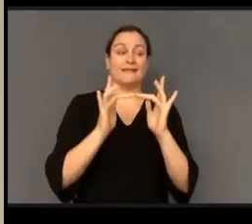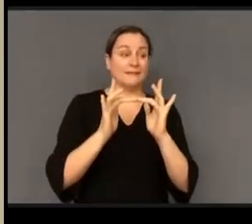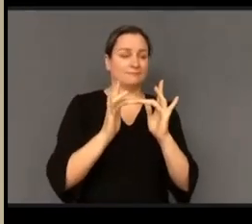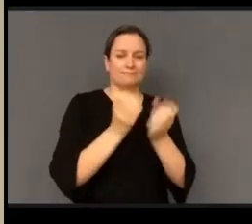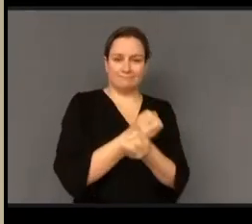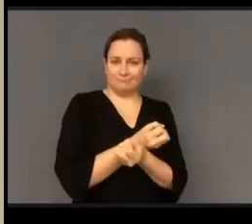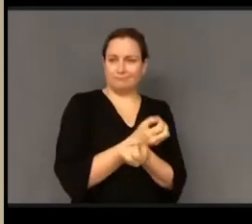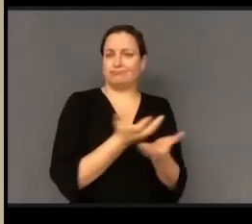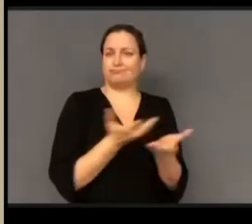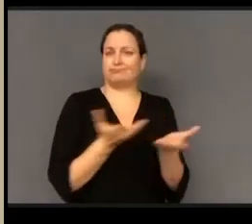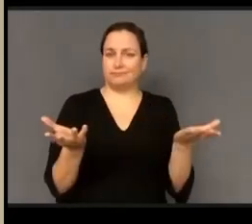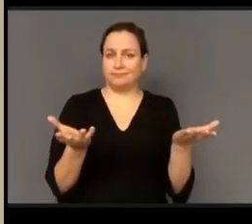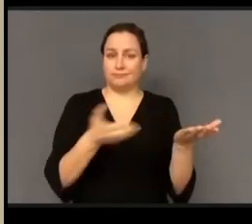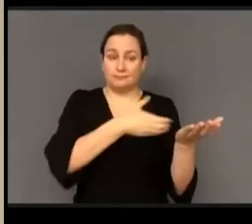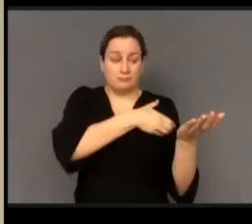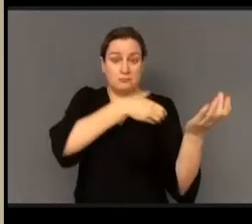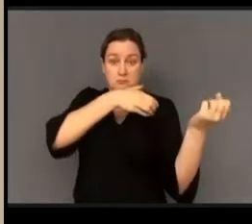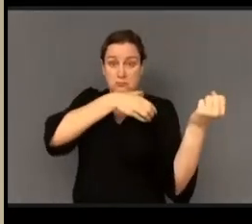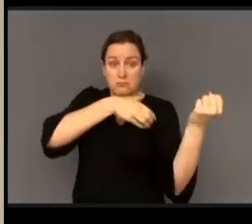Internet que queremos,